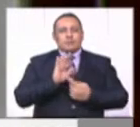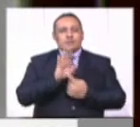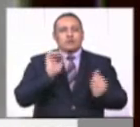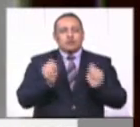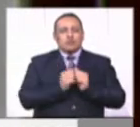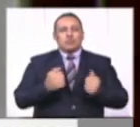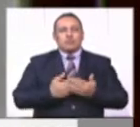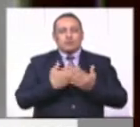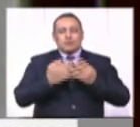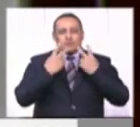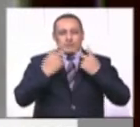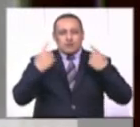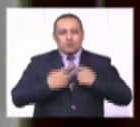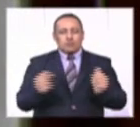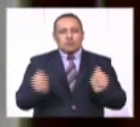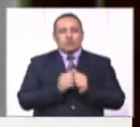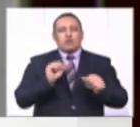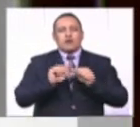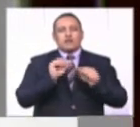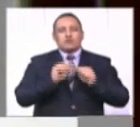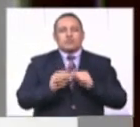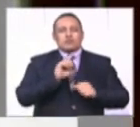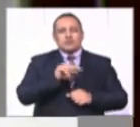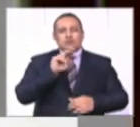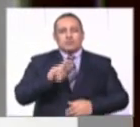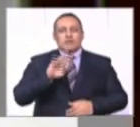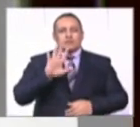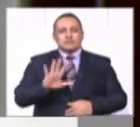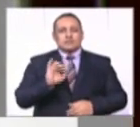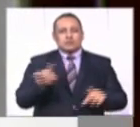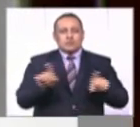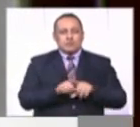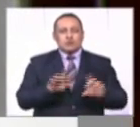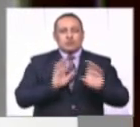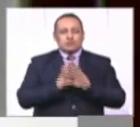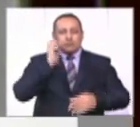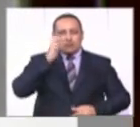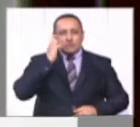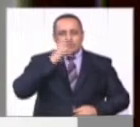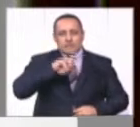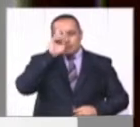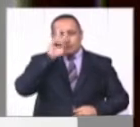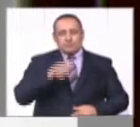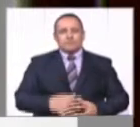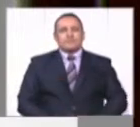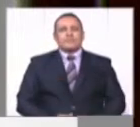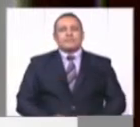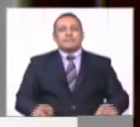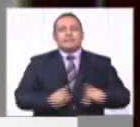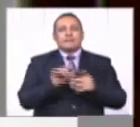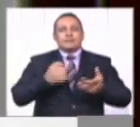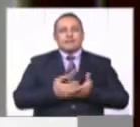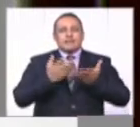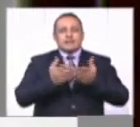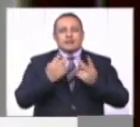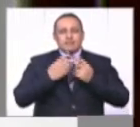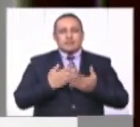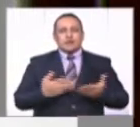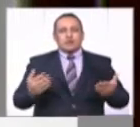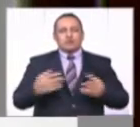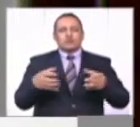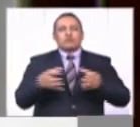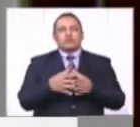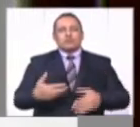evidenciándose la infracción al artículo 125 de nuestra constitución política al destinarse recursos